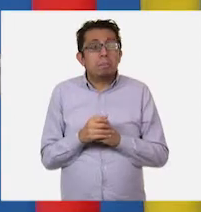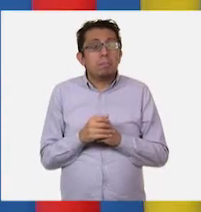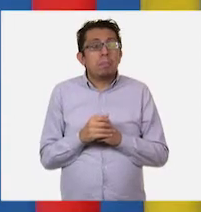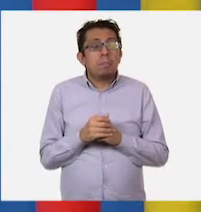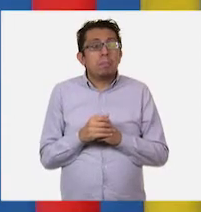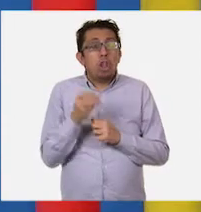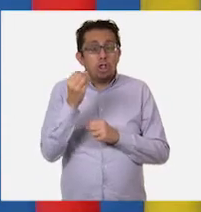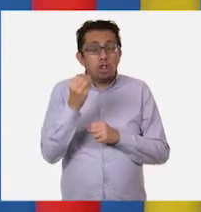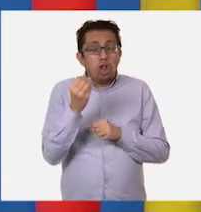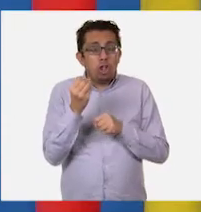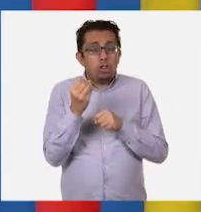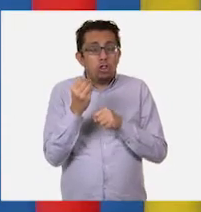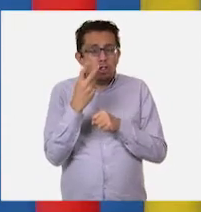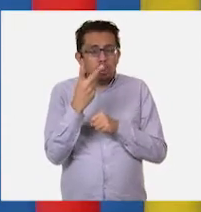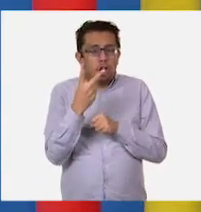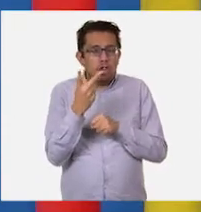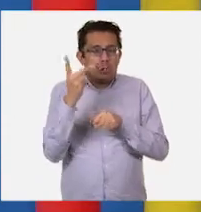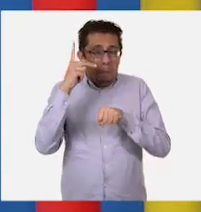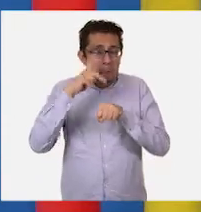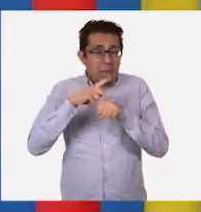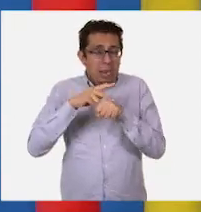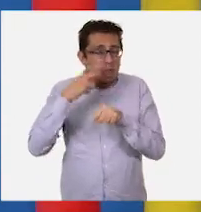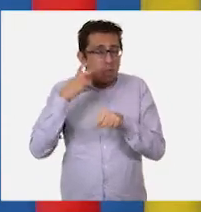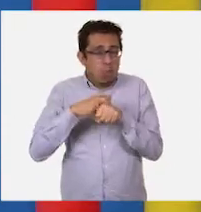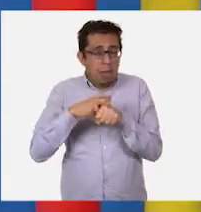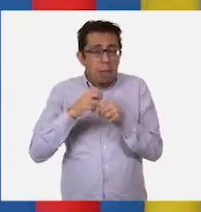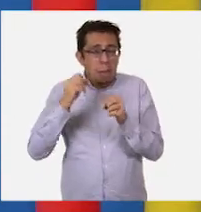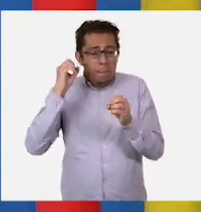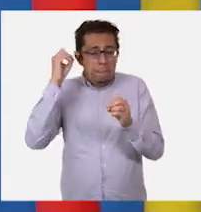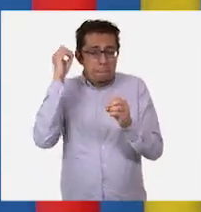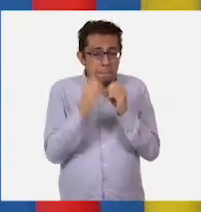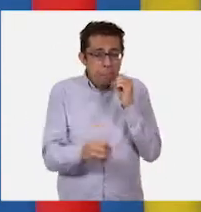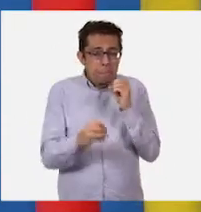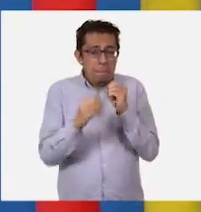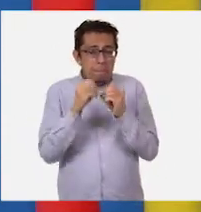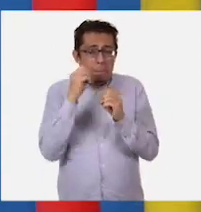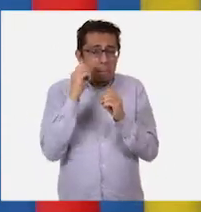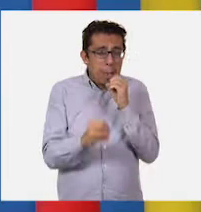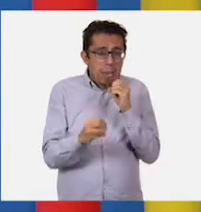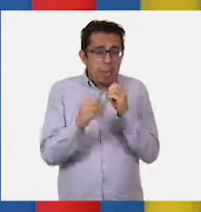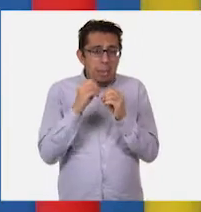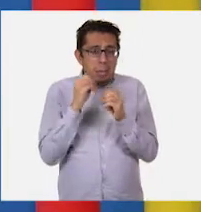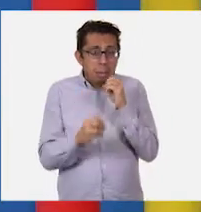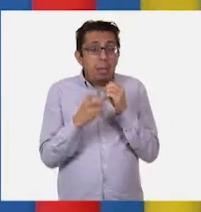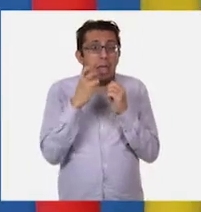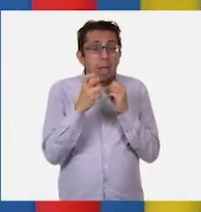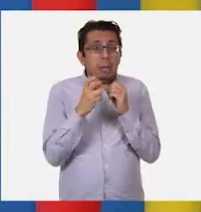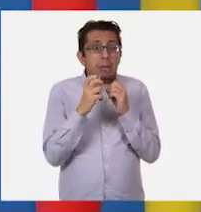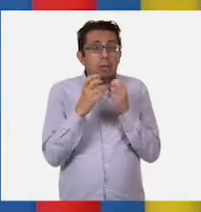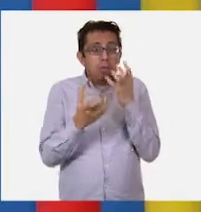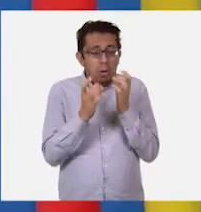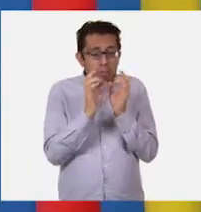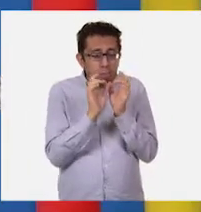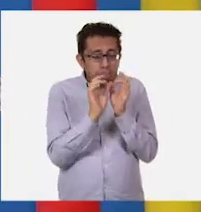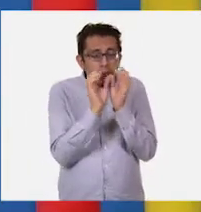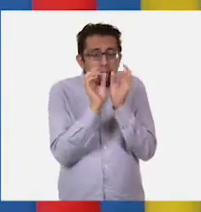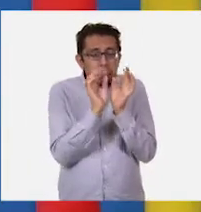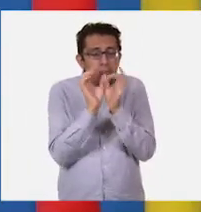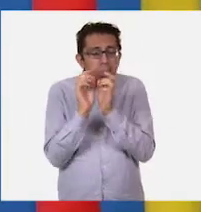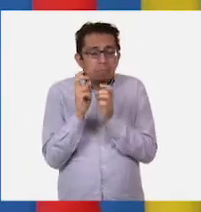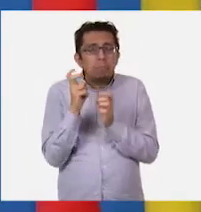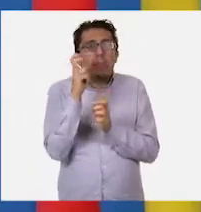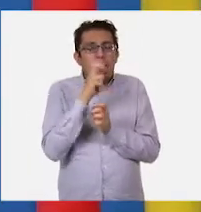fuerza 2 rocas como el pedernal o el sílex, producen chispas y se genera calor sobre las superficies que chocaron.